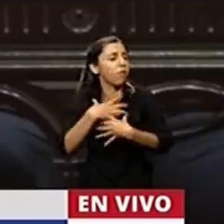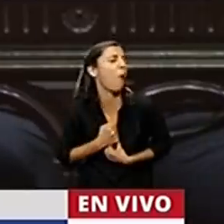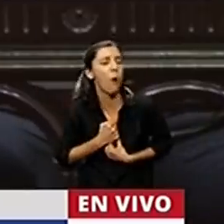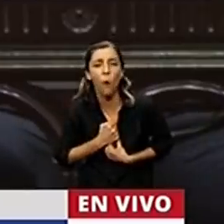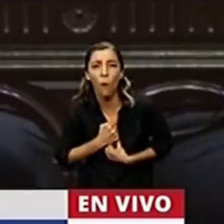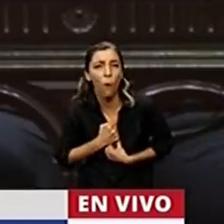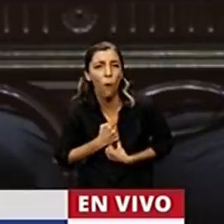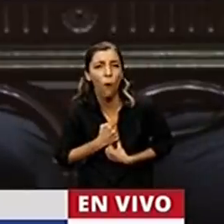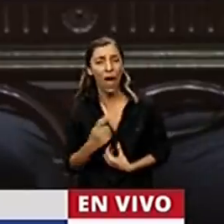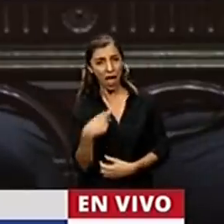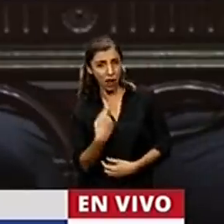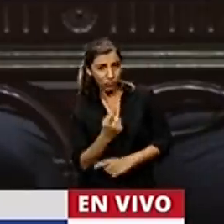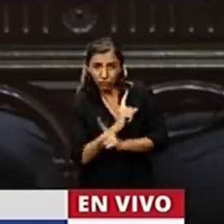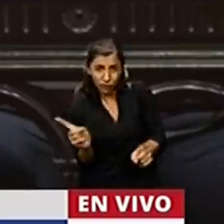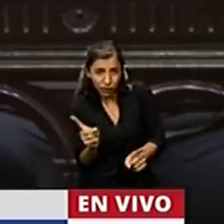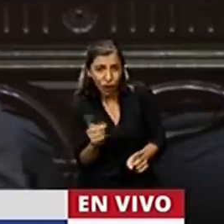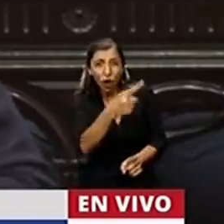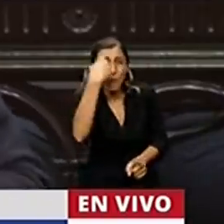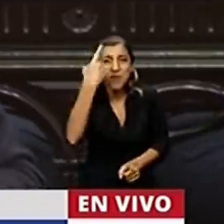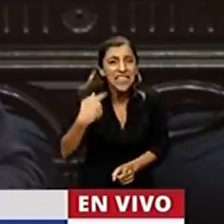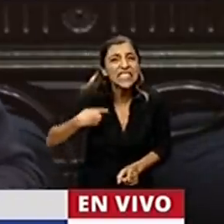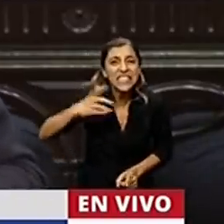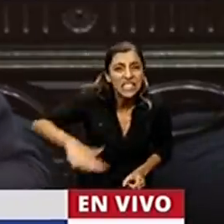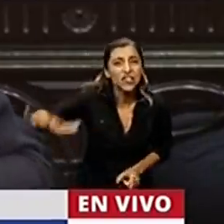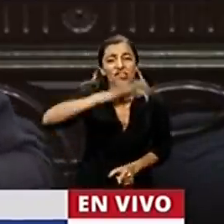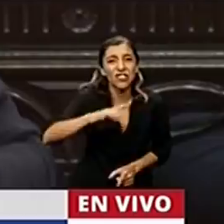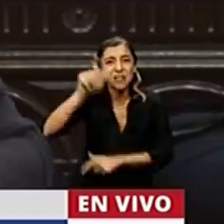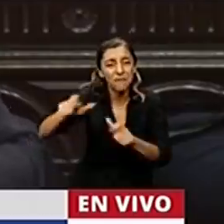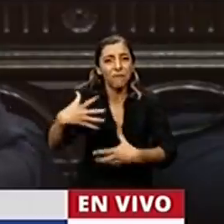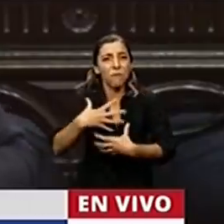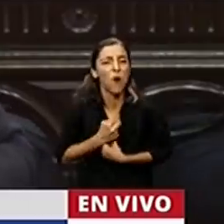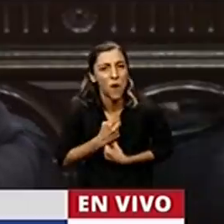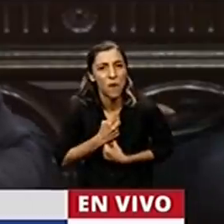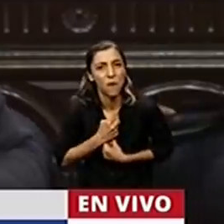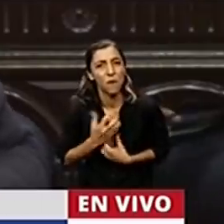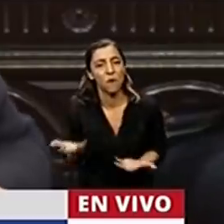gente. Tenemos que ser un poco más inteligentes.